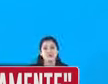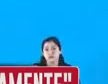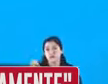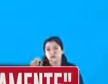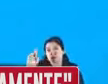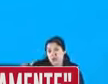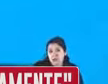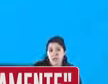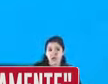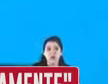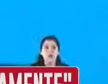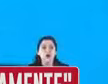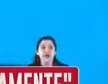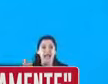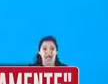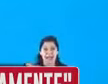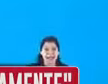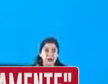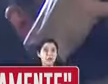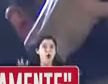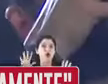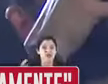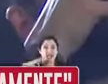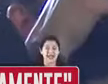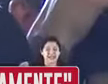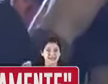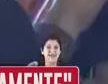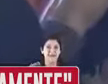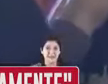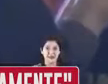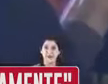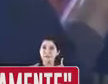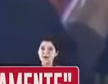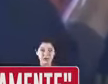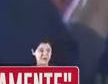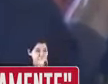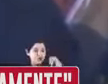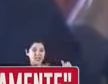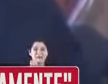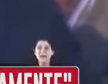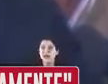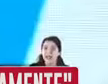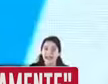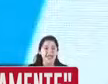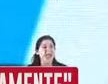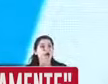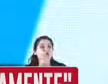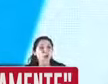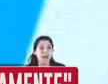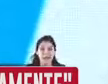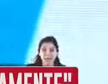argentina podría tener los ingresos pero lo que tenemos que explicarle a la gente entonces es que no van a poder comer carne